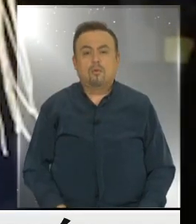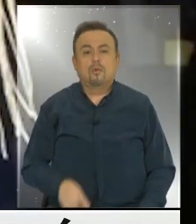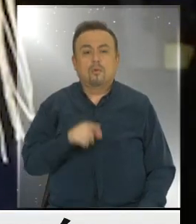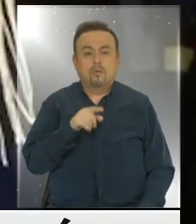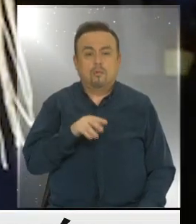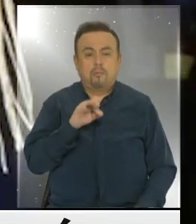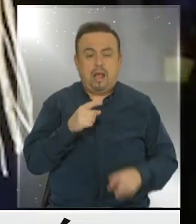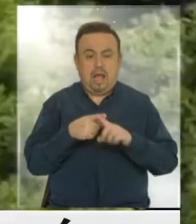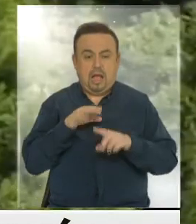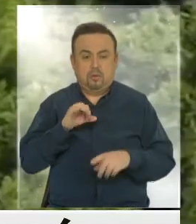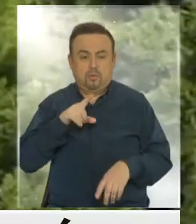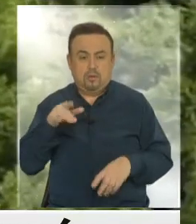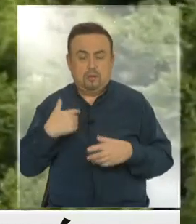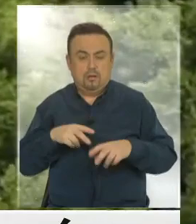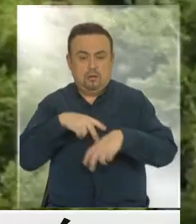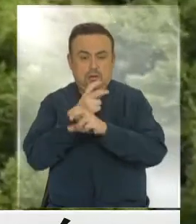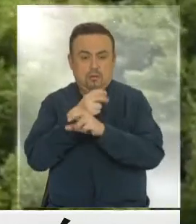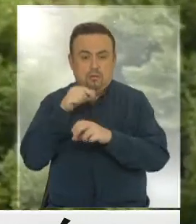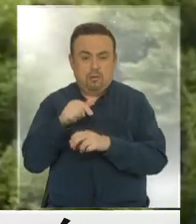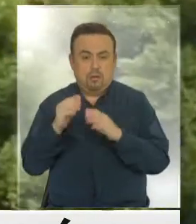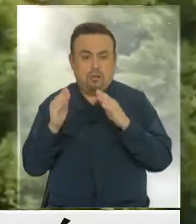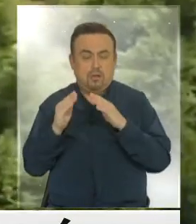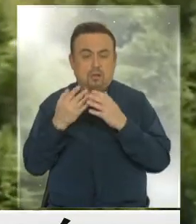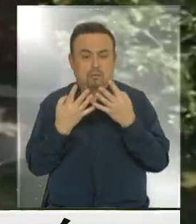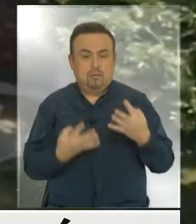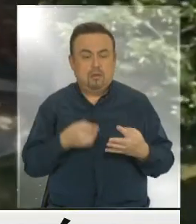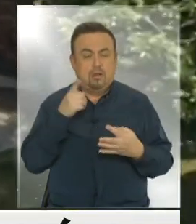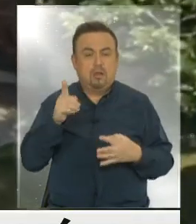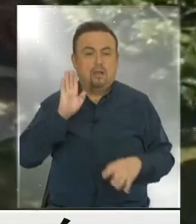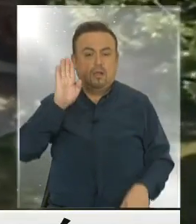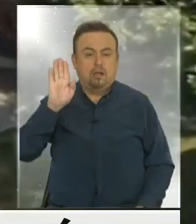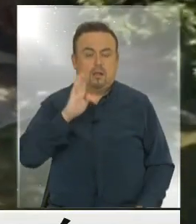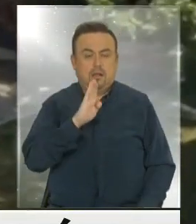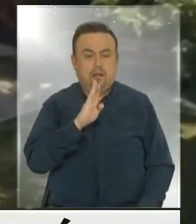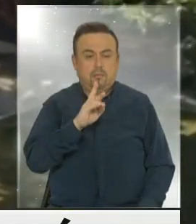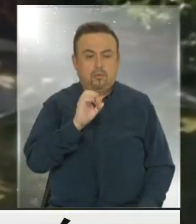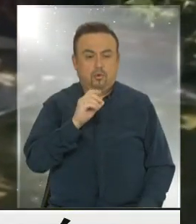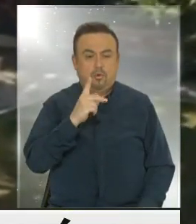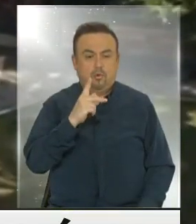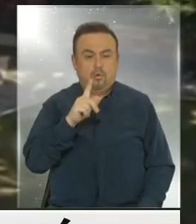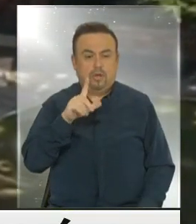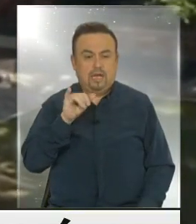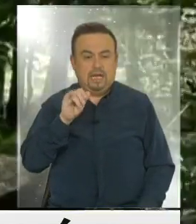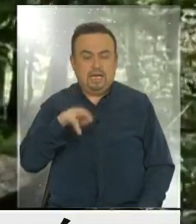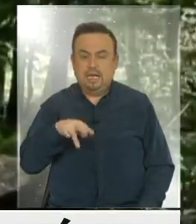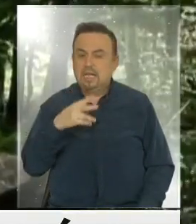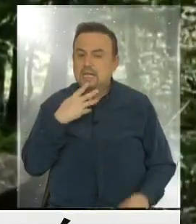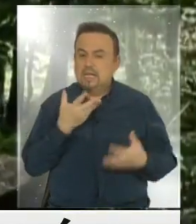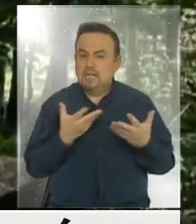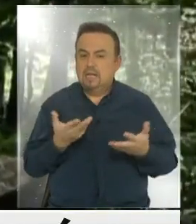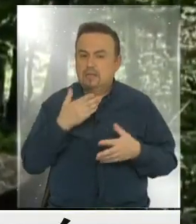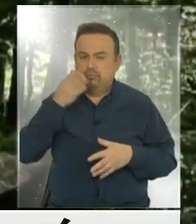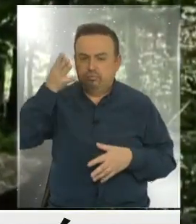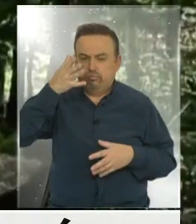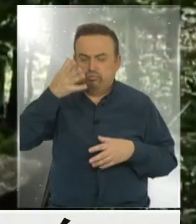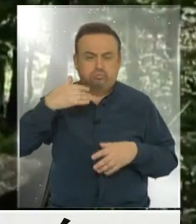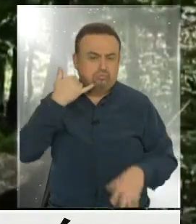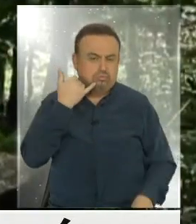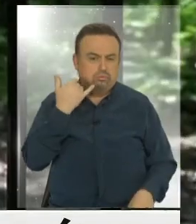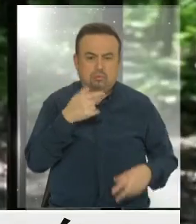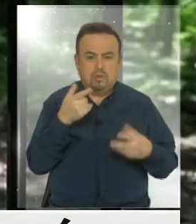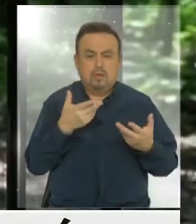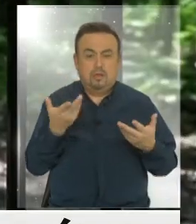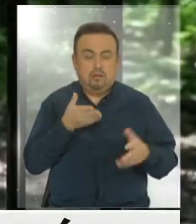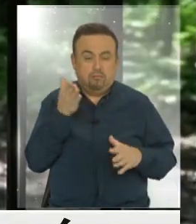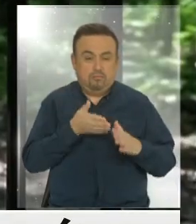Maxwell compareció por videoconferencia desde una cárcel de Brooklyn y el público y las partes participaron por conferencia telefónica, todo esto debido a